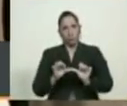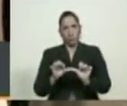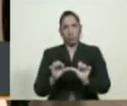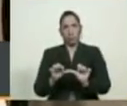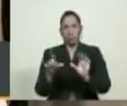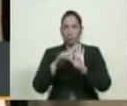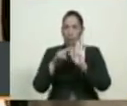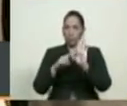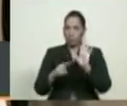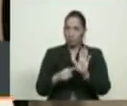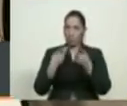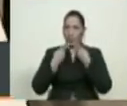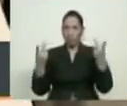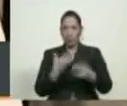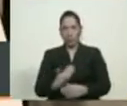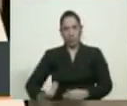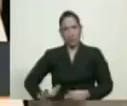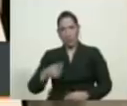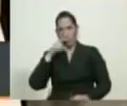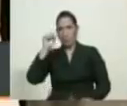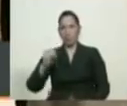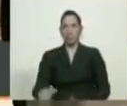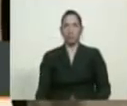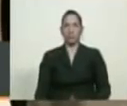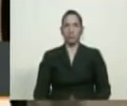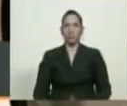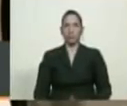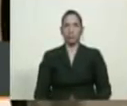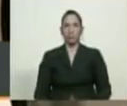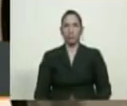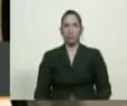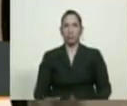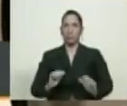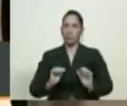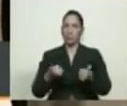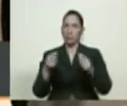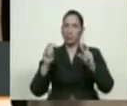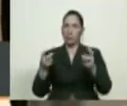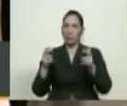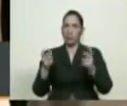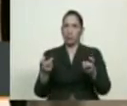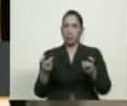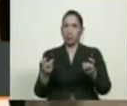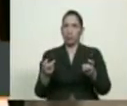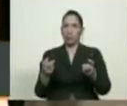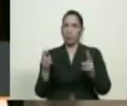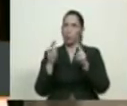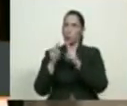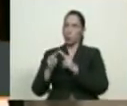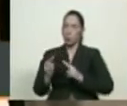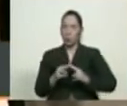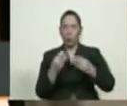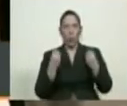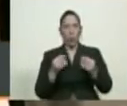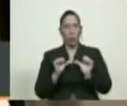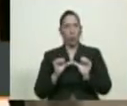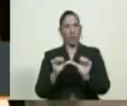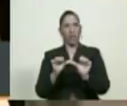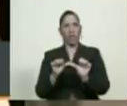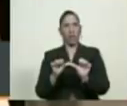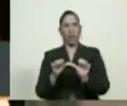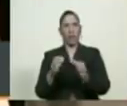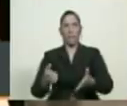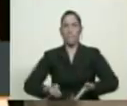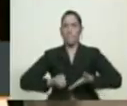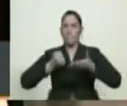medida anunciada por el presidente de la República. Comienzo con el tema de, me gustaría conocer cómo queda el bono de alimentación con